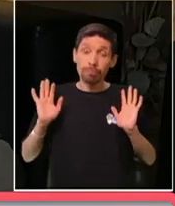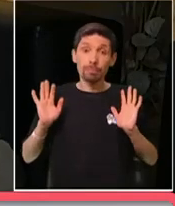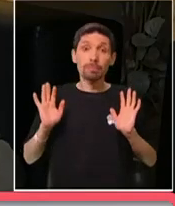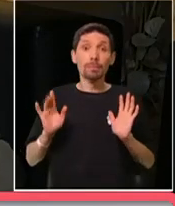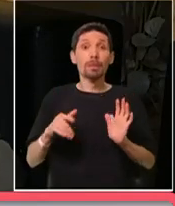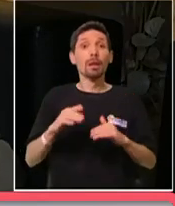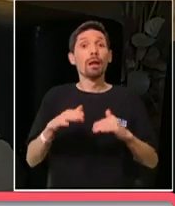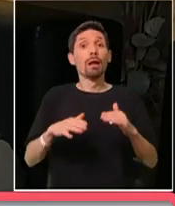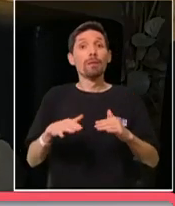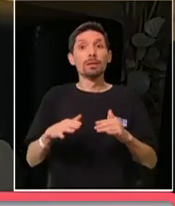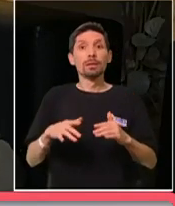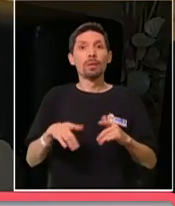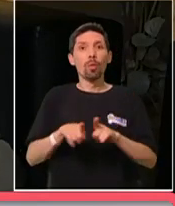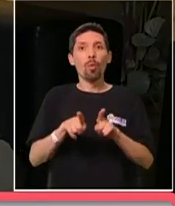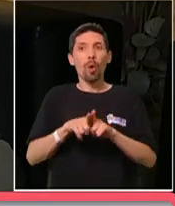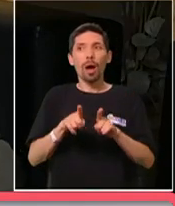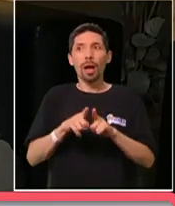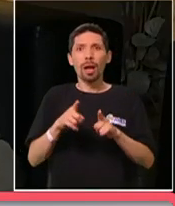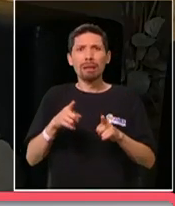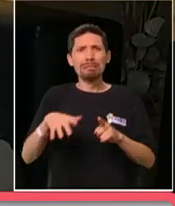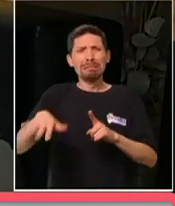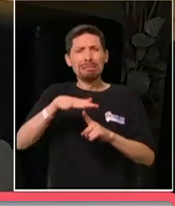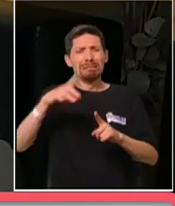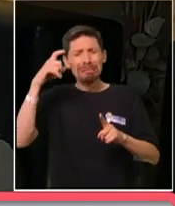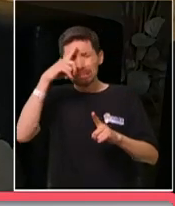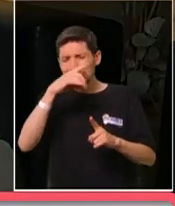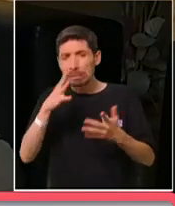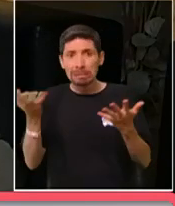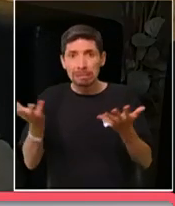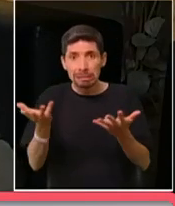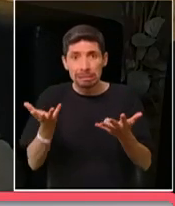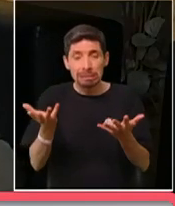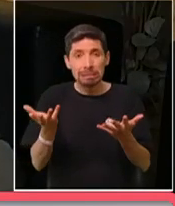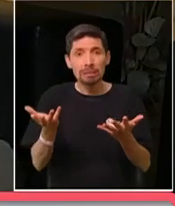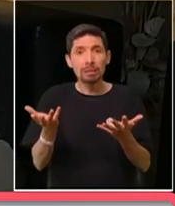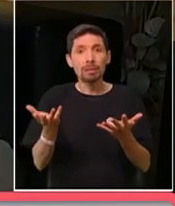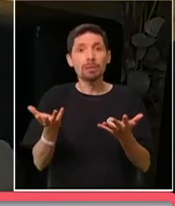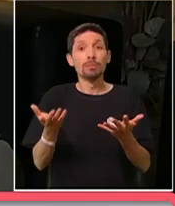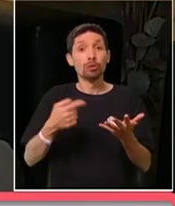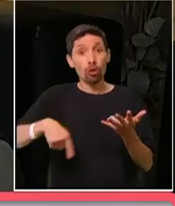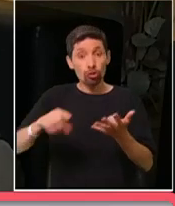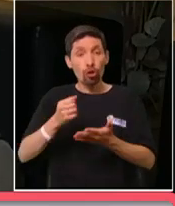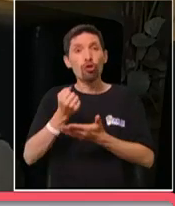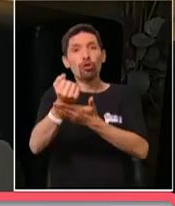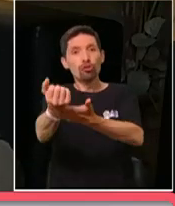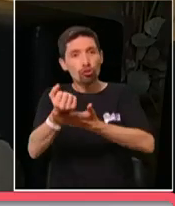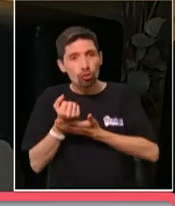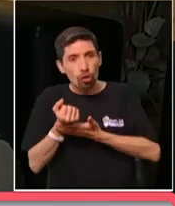de pasar por pruebas como esta. Pero si somos solidarios,